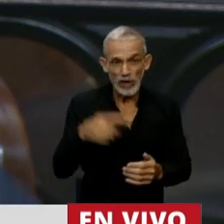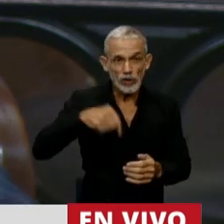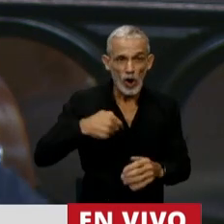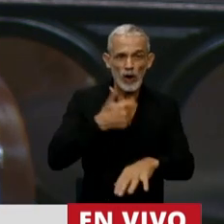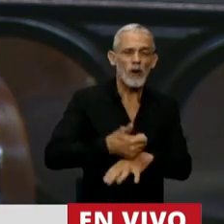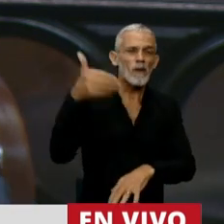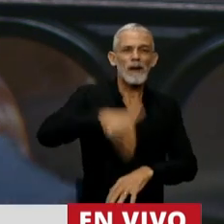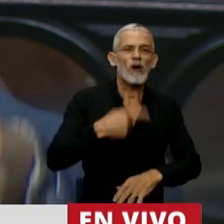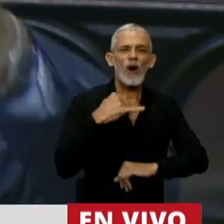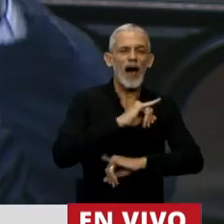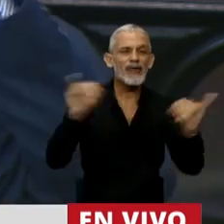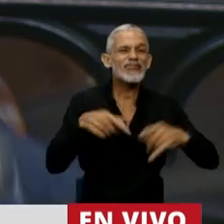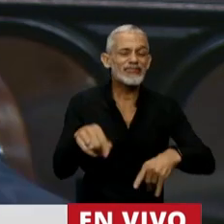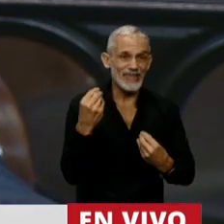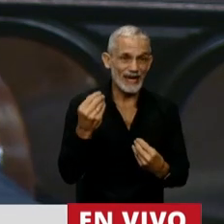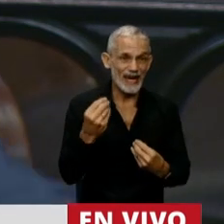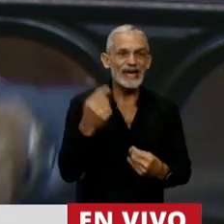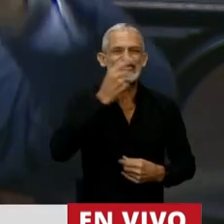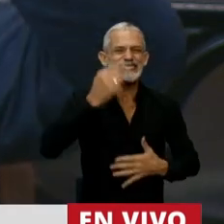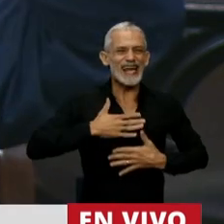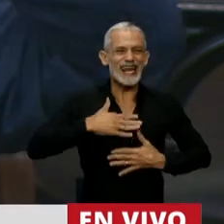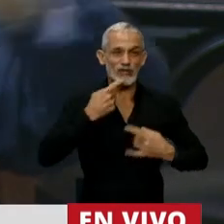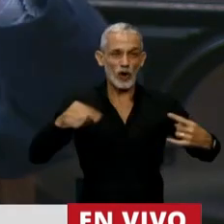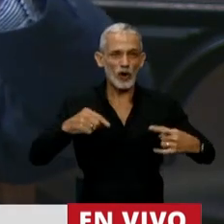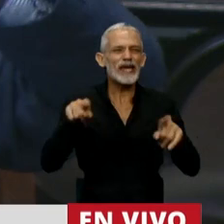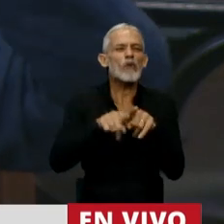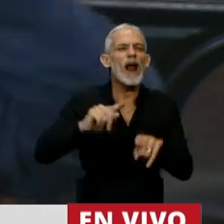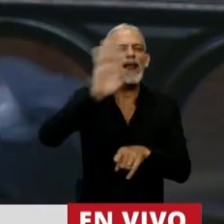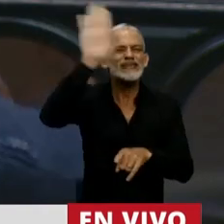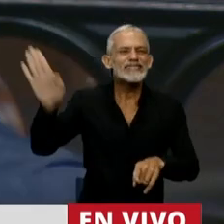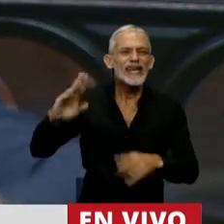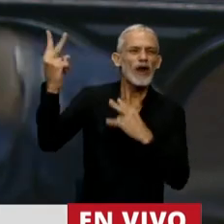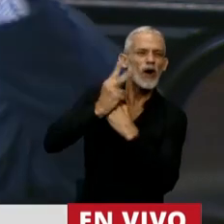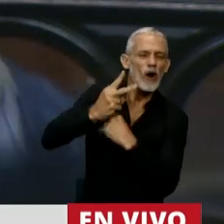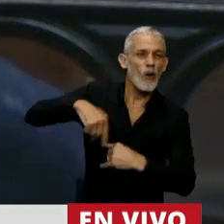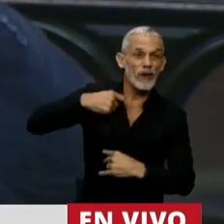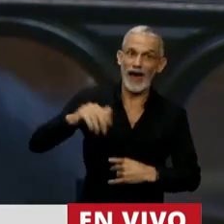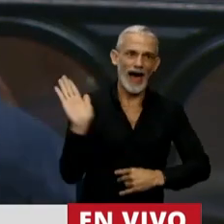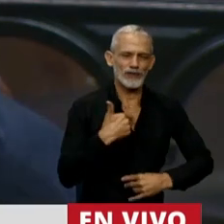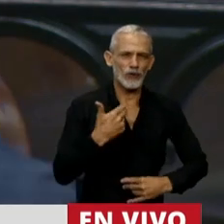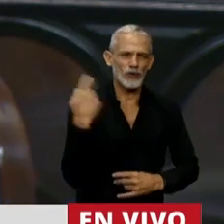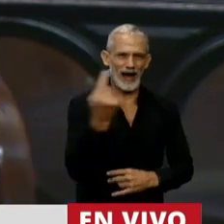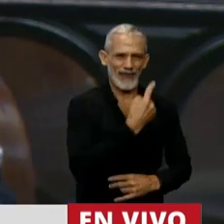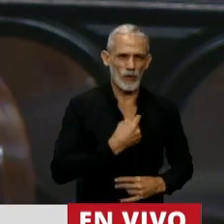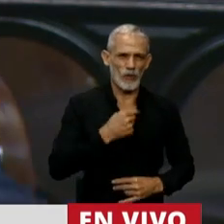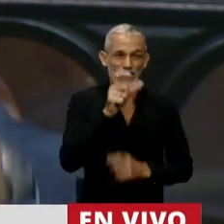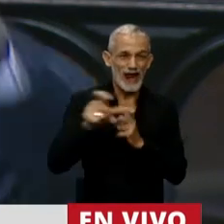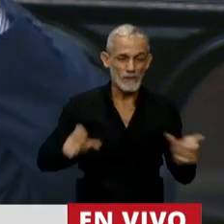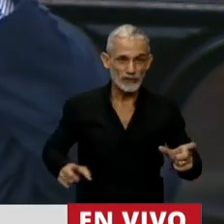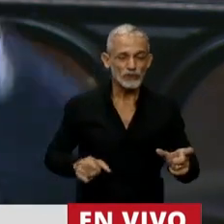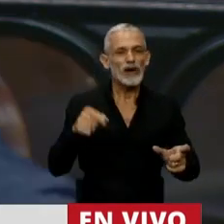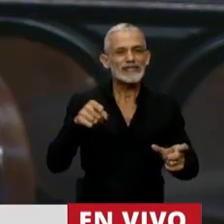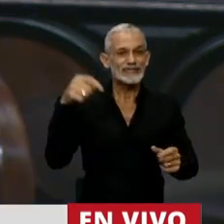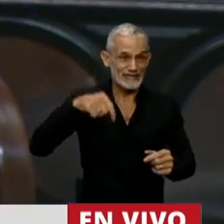hoy vengo a decirle, celeste como el cielo que nos protege a todos y cada uno de los seres humanos,